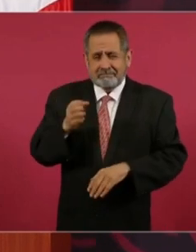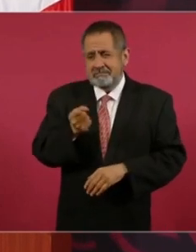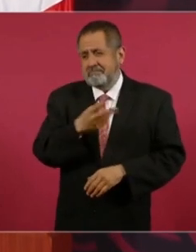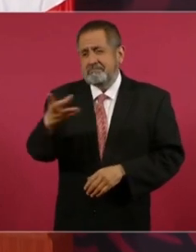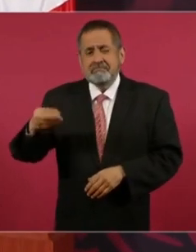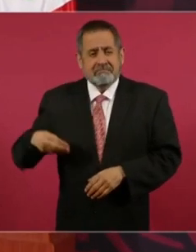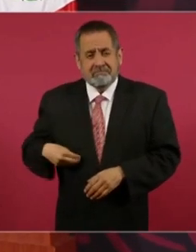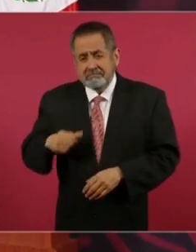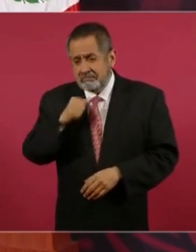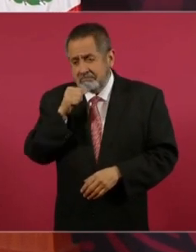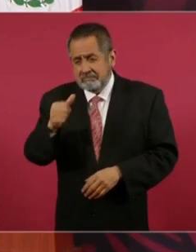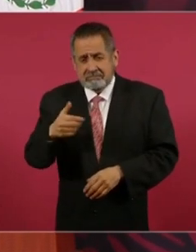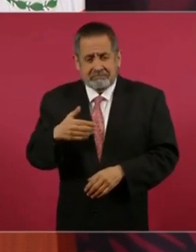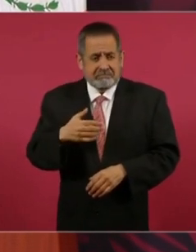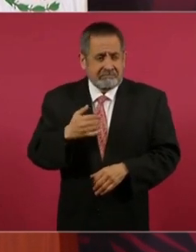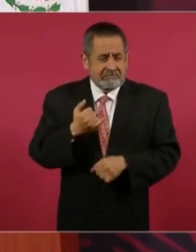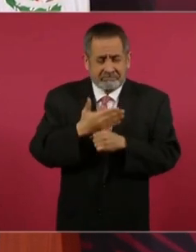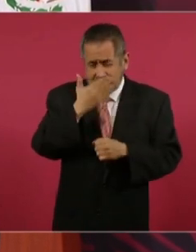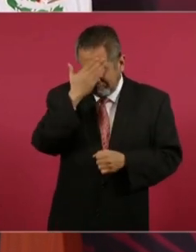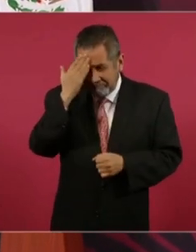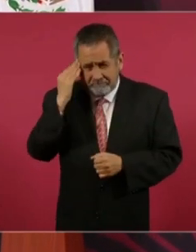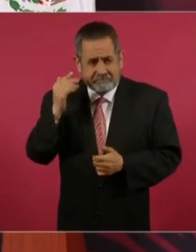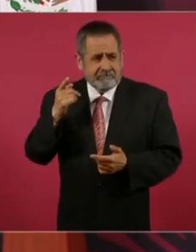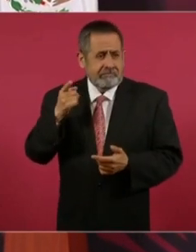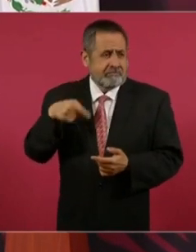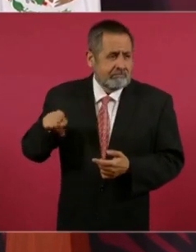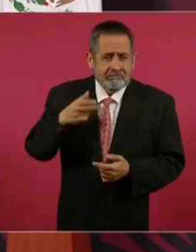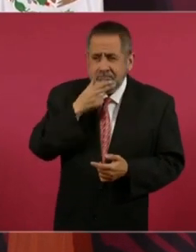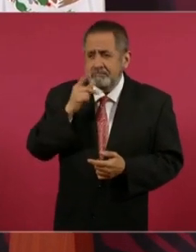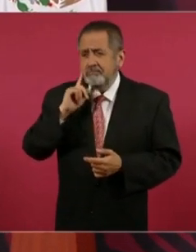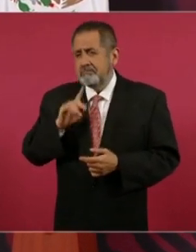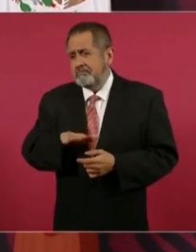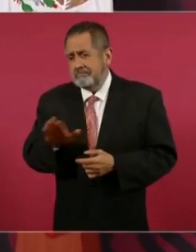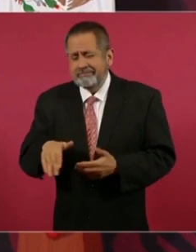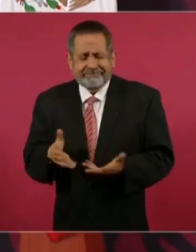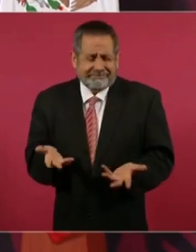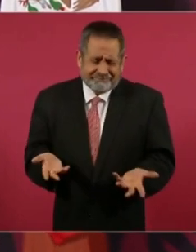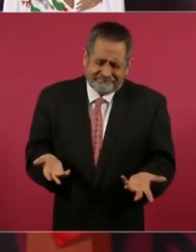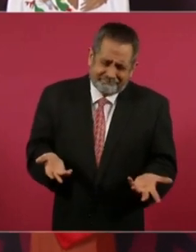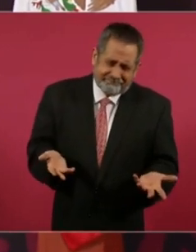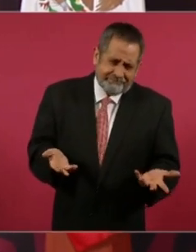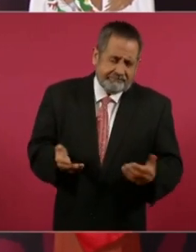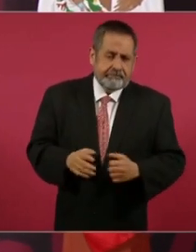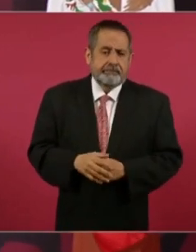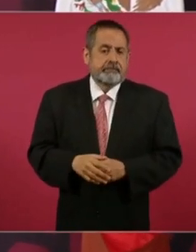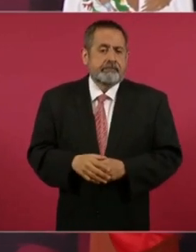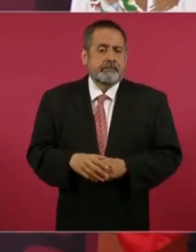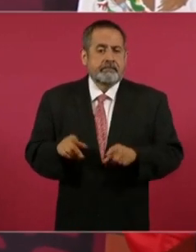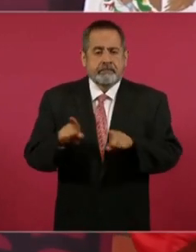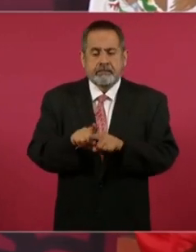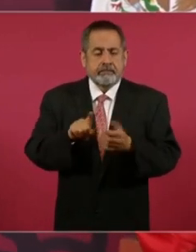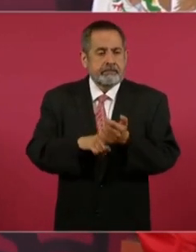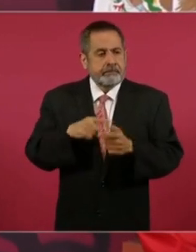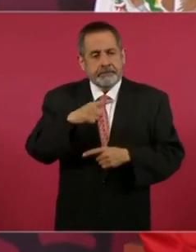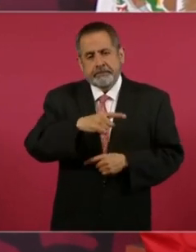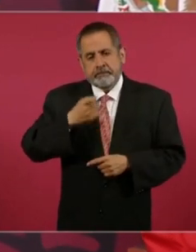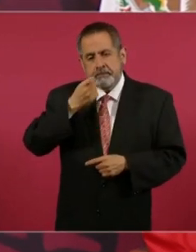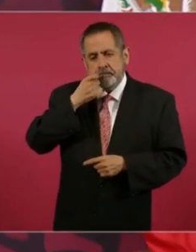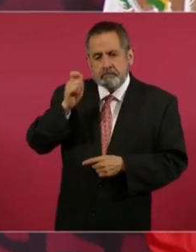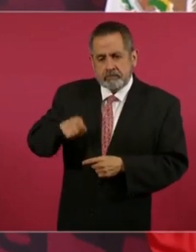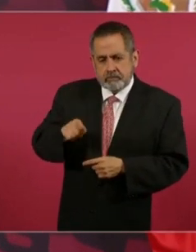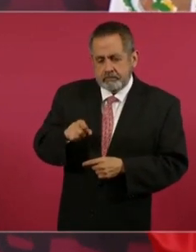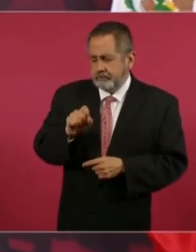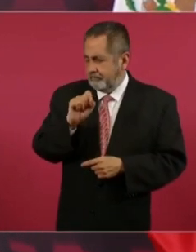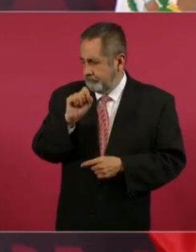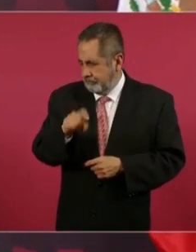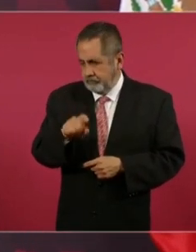inocentes, mujeres, niños. Y lo mismo en el caso de Ucrania. Lo